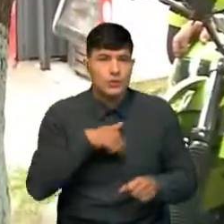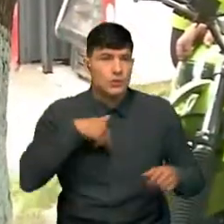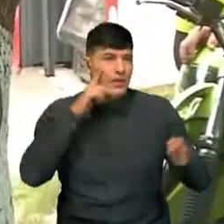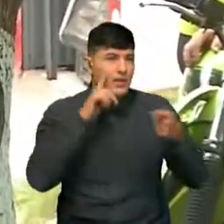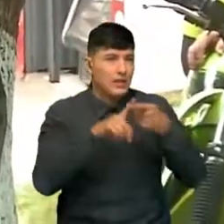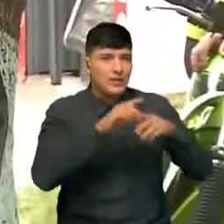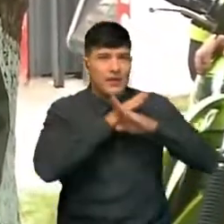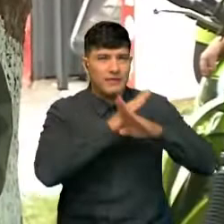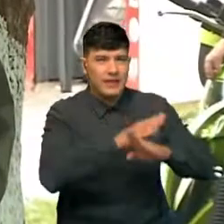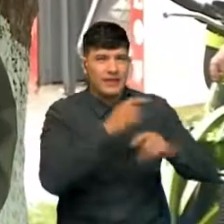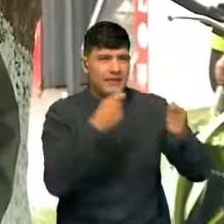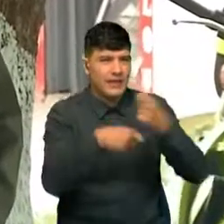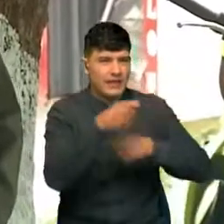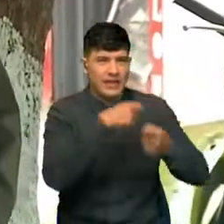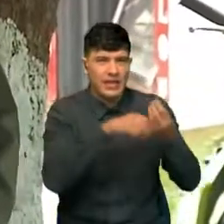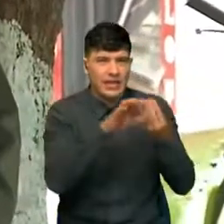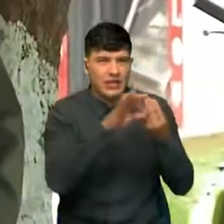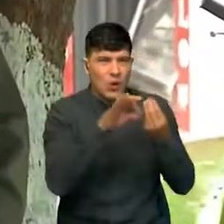expendio de estupefacientes en el